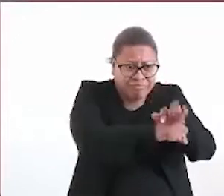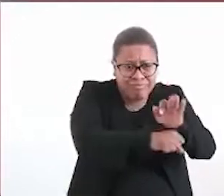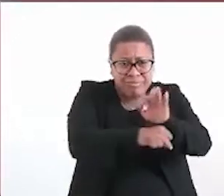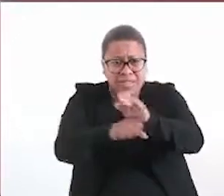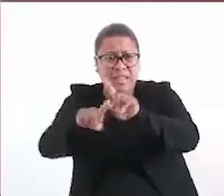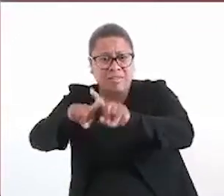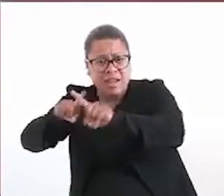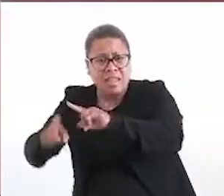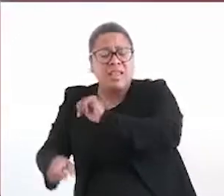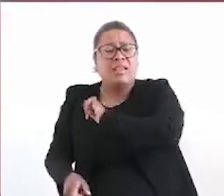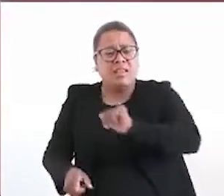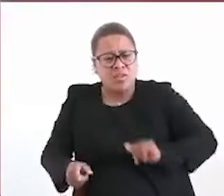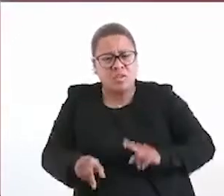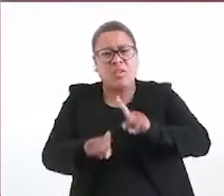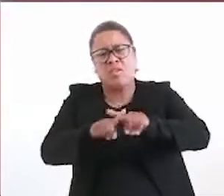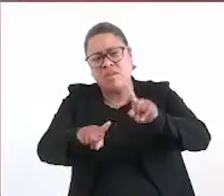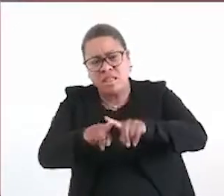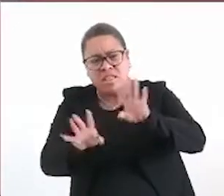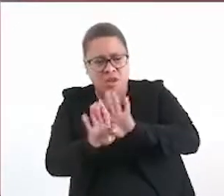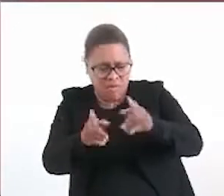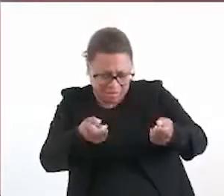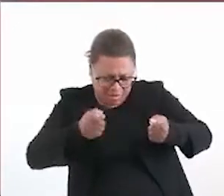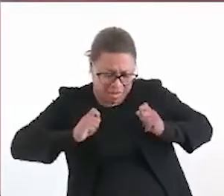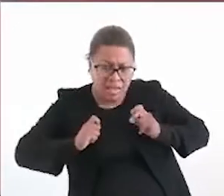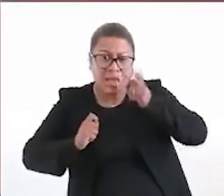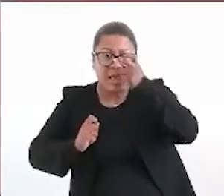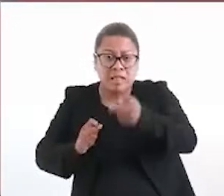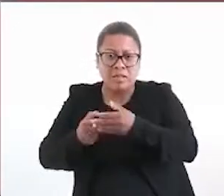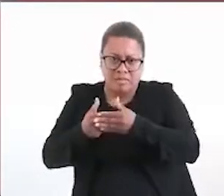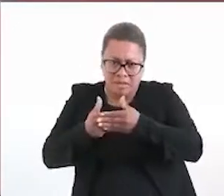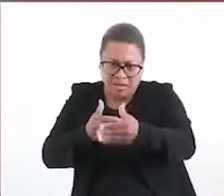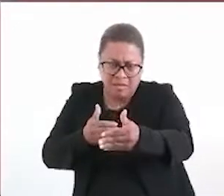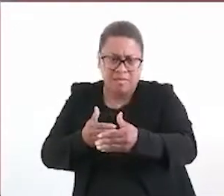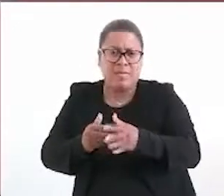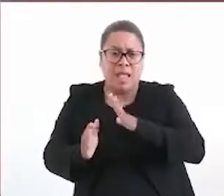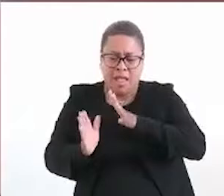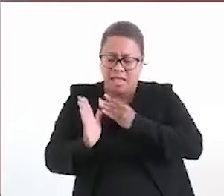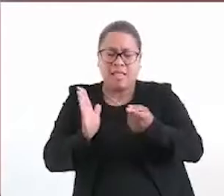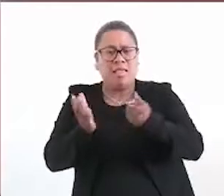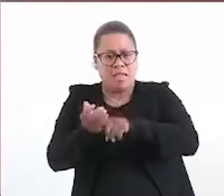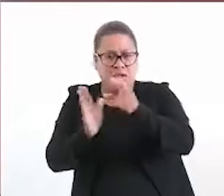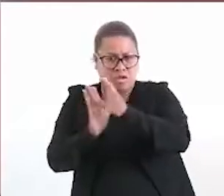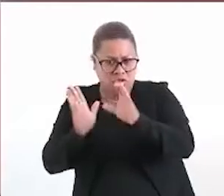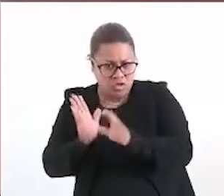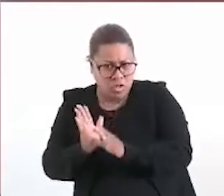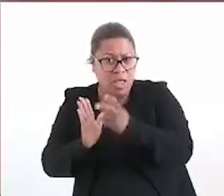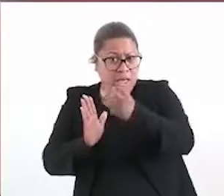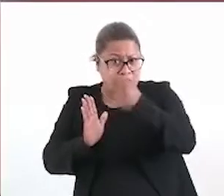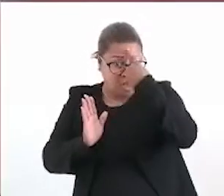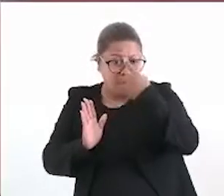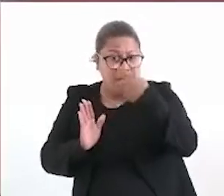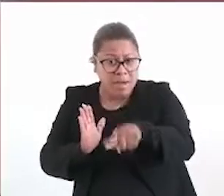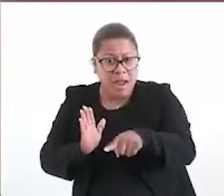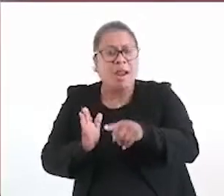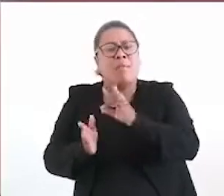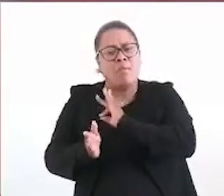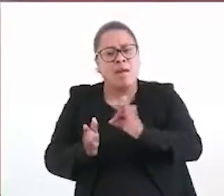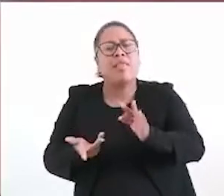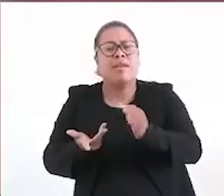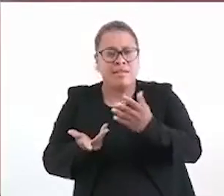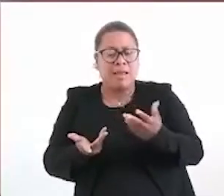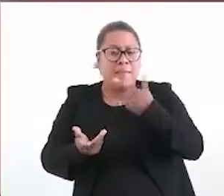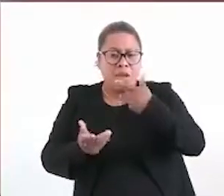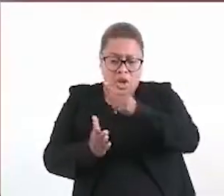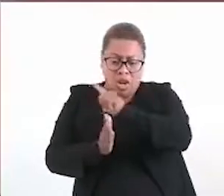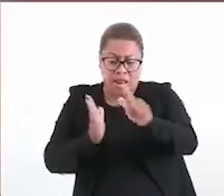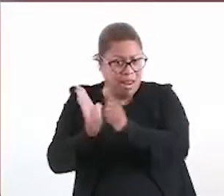los cargos de elección y de designación considerados en el texto constitucional, con el fin de abonar en la construcción de un